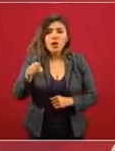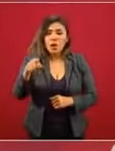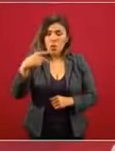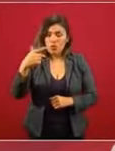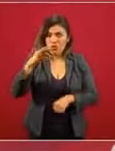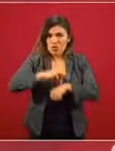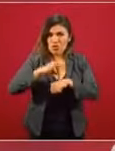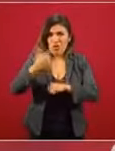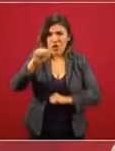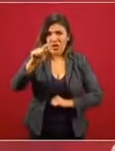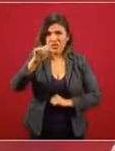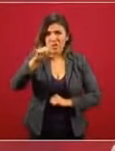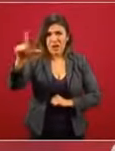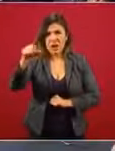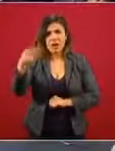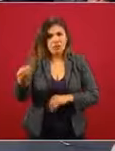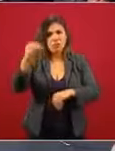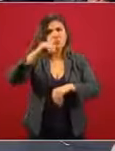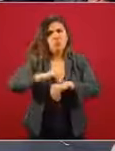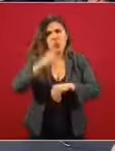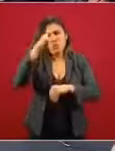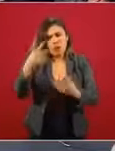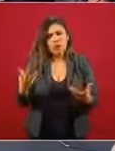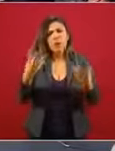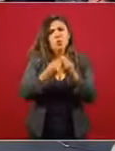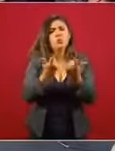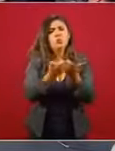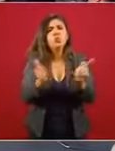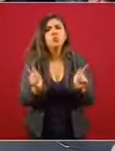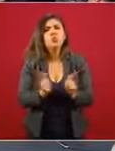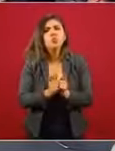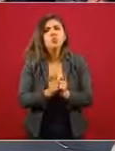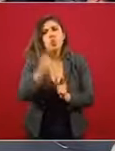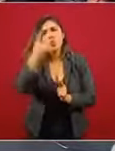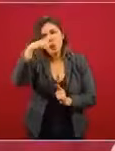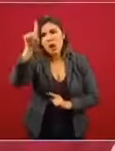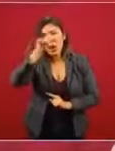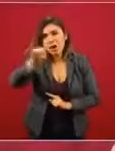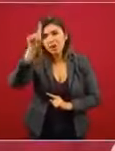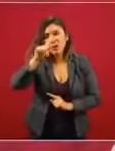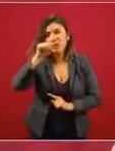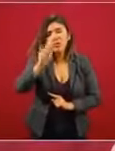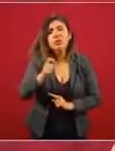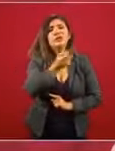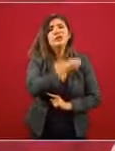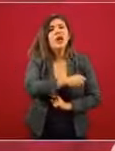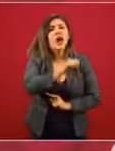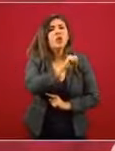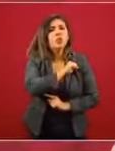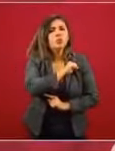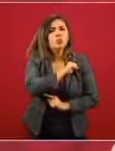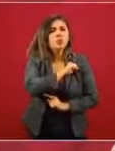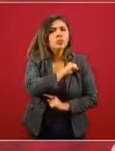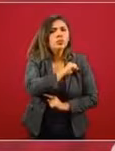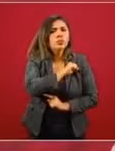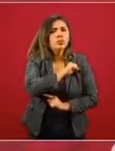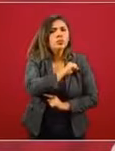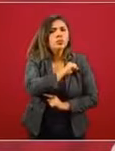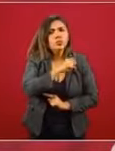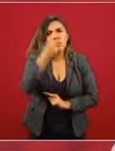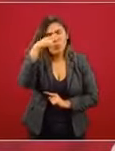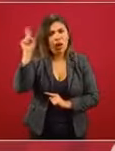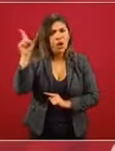postulando para formar parte de un grupo de asesores en materia sanitaria de